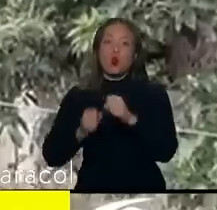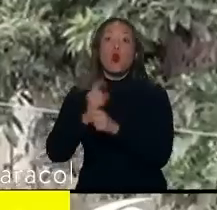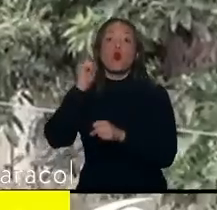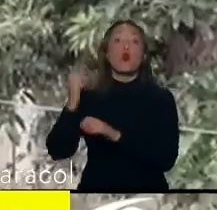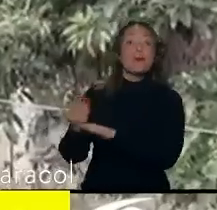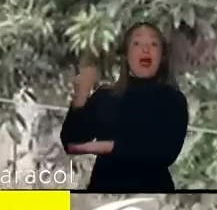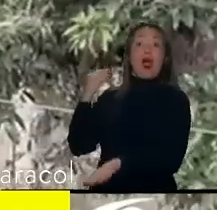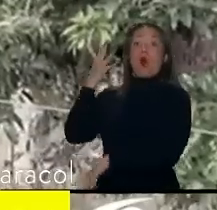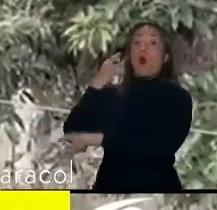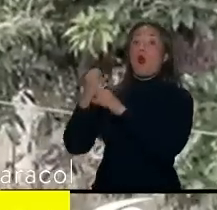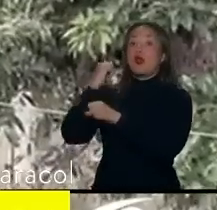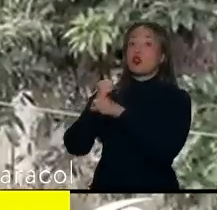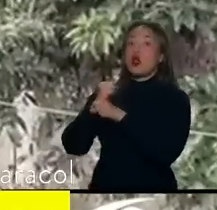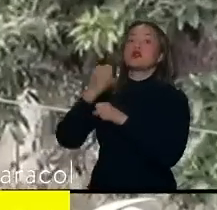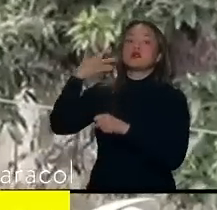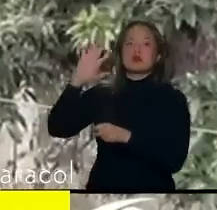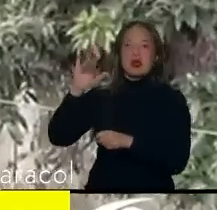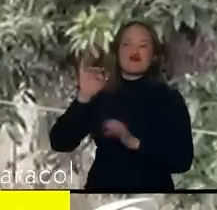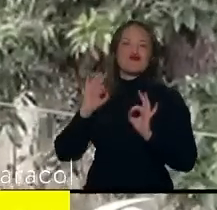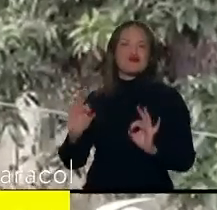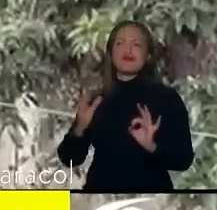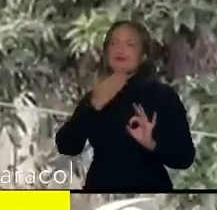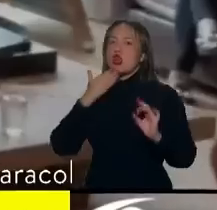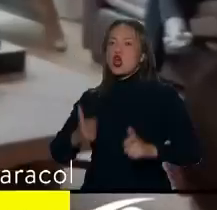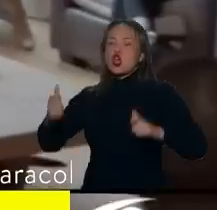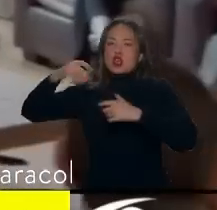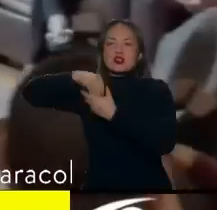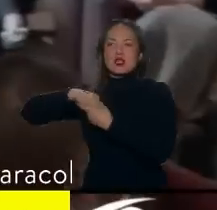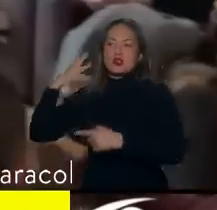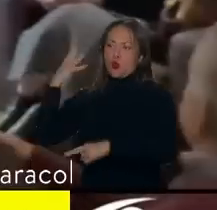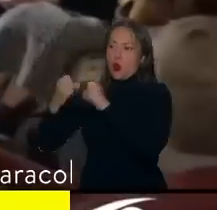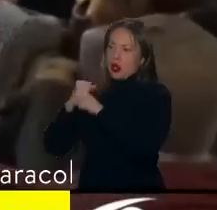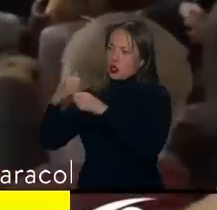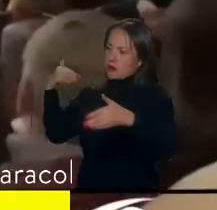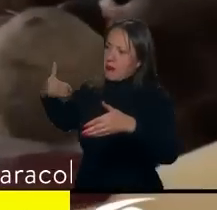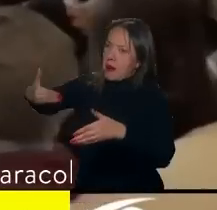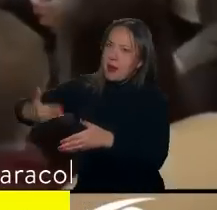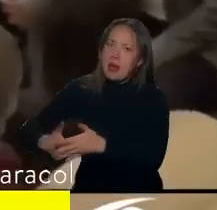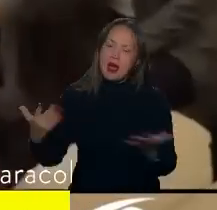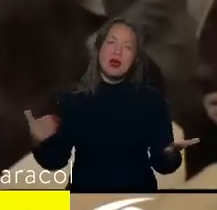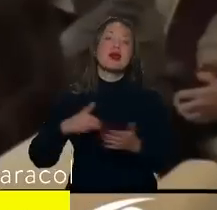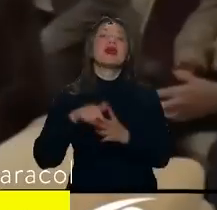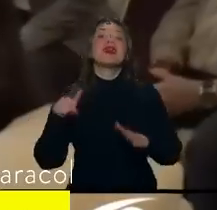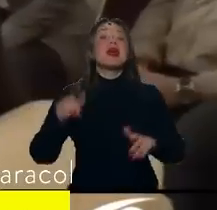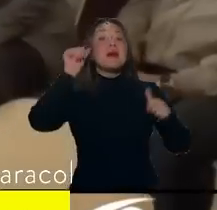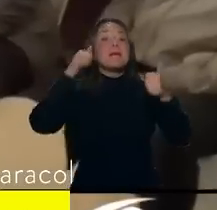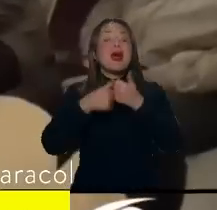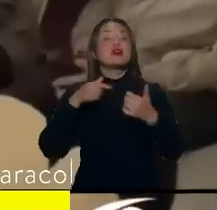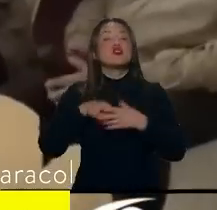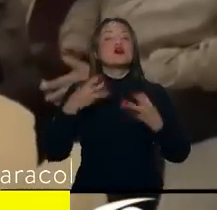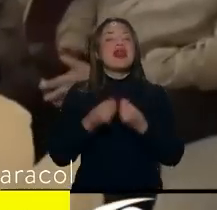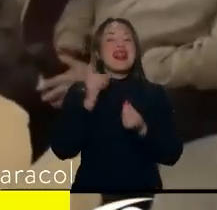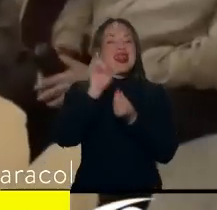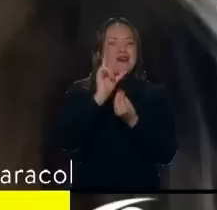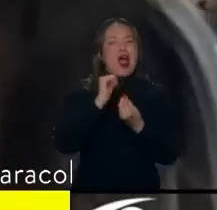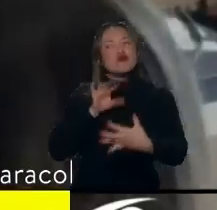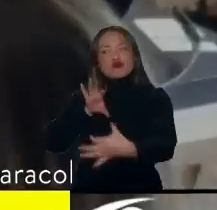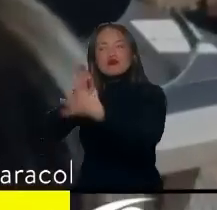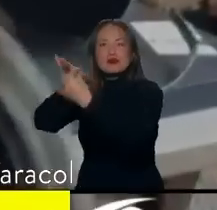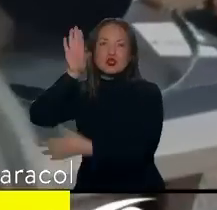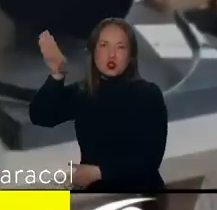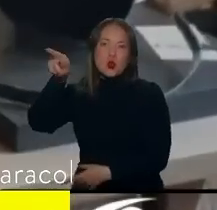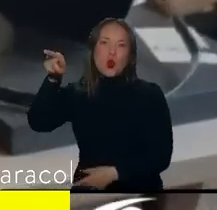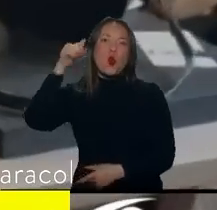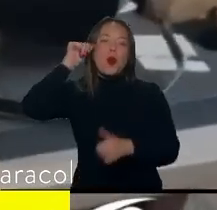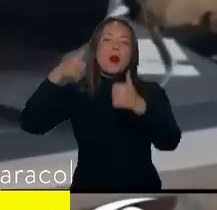4 años consecutivos hemos estado dentro de los mejores congresistas del país. Para el Partido Liberal, que recientemente se declaró partido de gobierno, es clave tener el primer